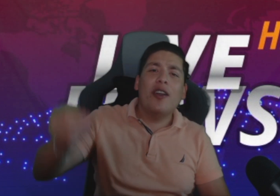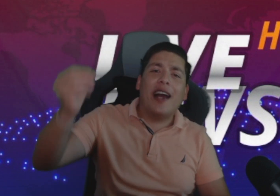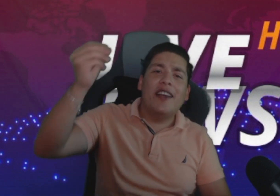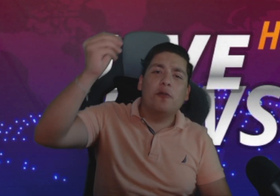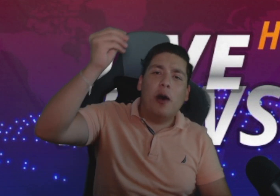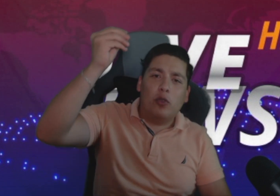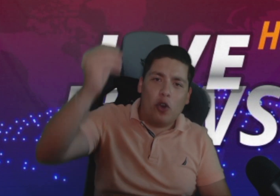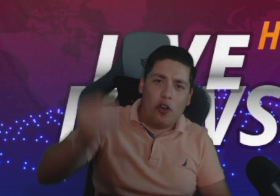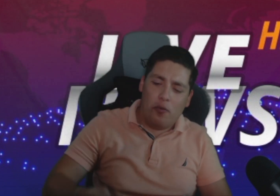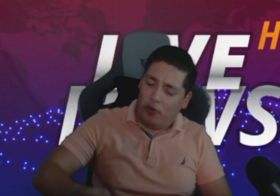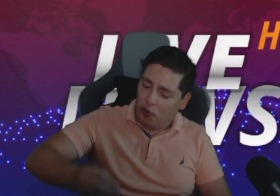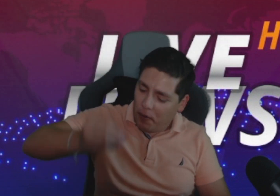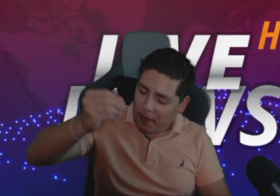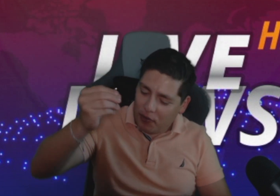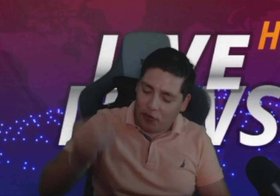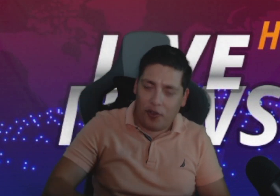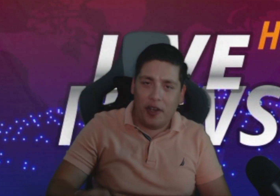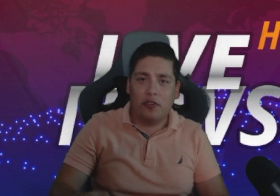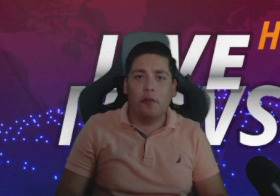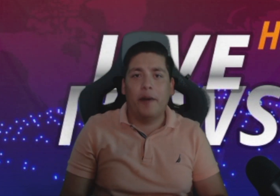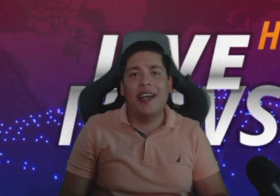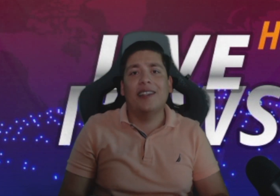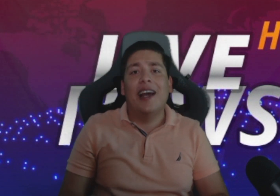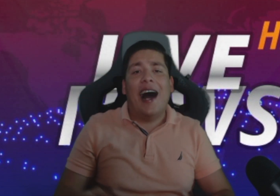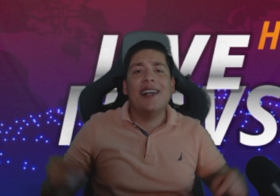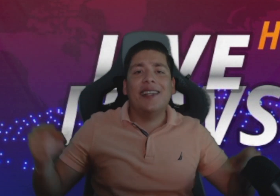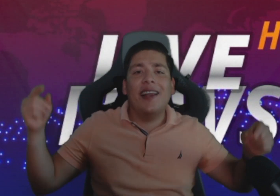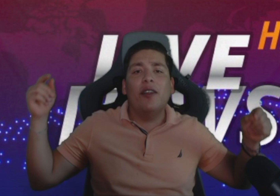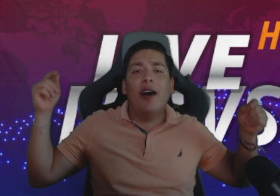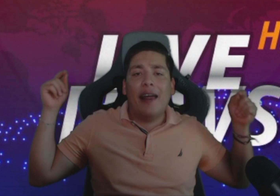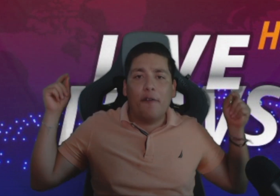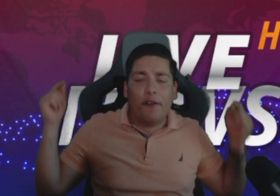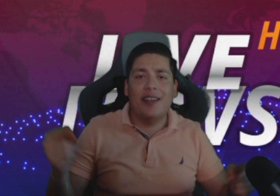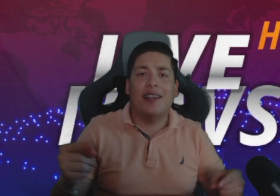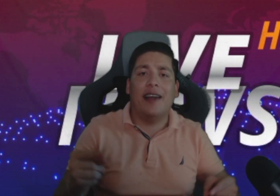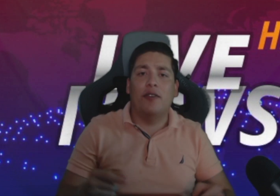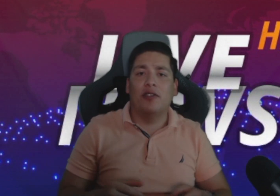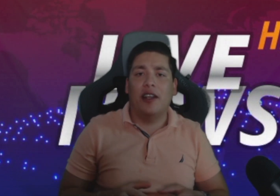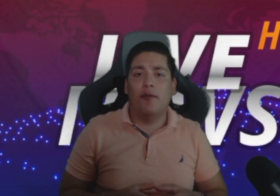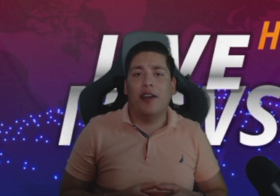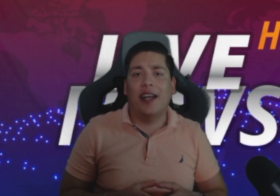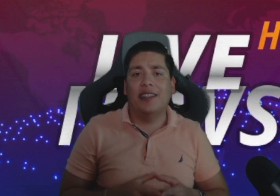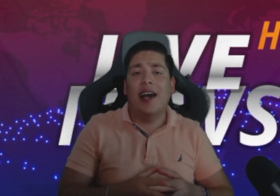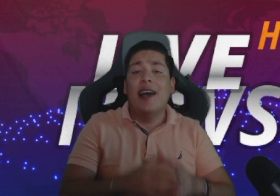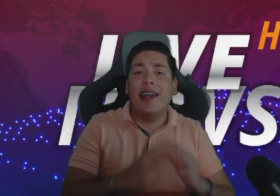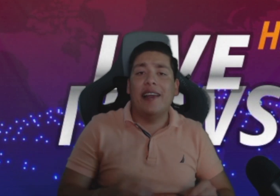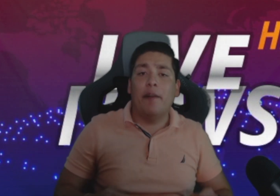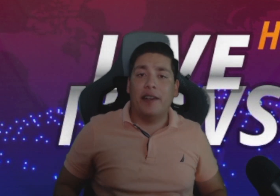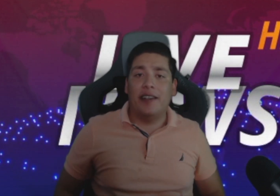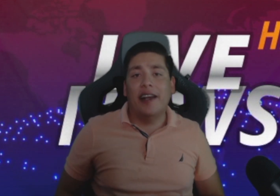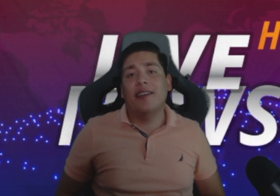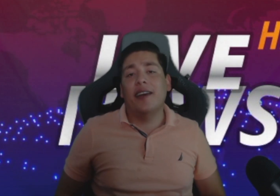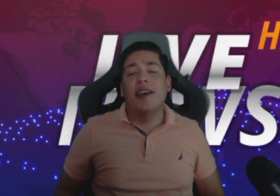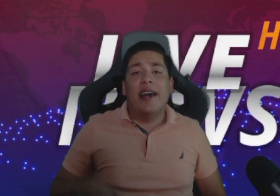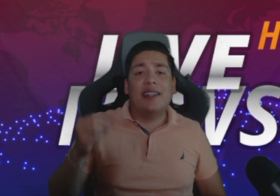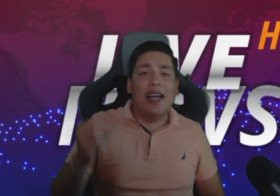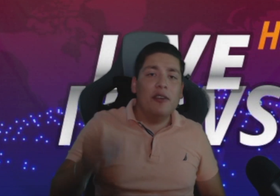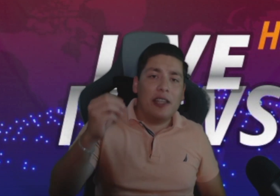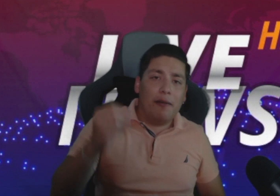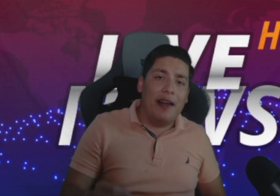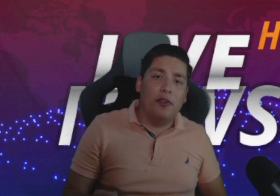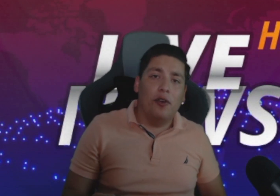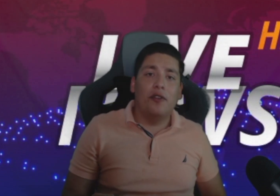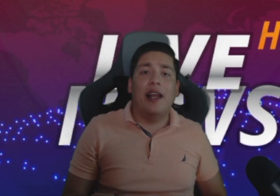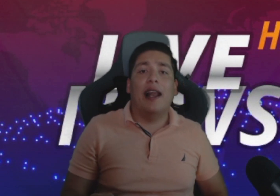un organismo autónomo supermachuchón en nuestro país ha salido a la defensa de nuestra democracia y del presidente.